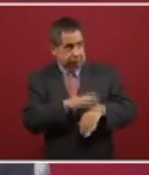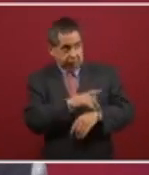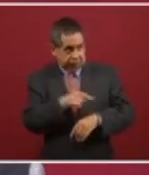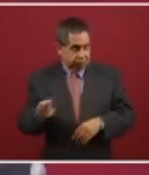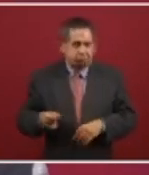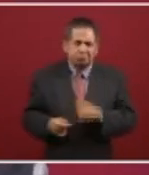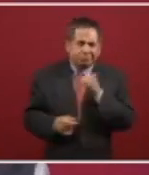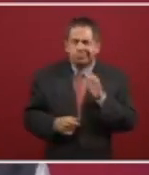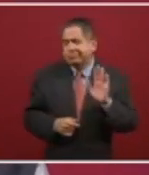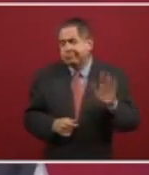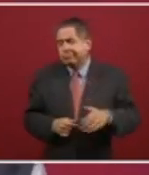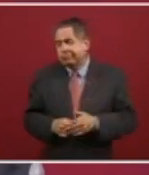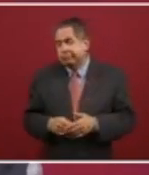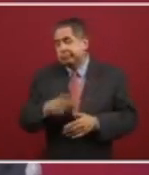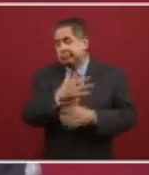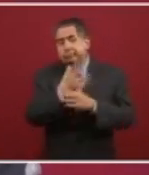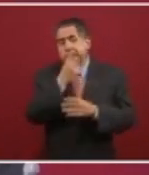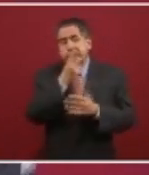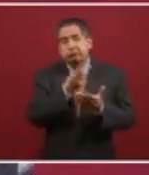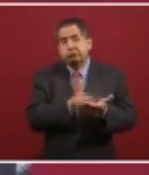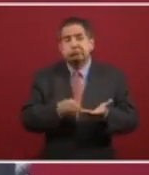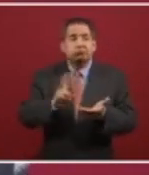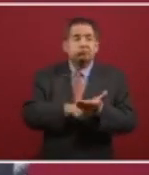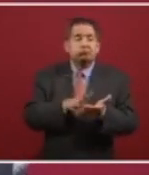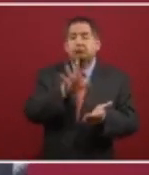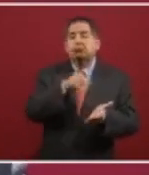Incluso habían dicho que hasta el doble,